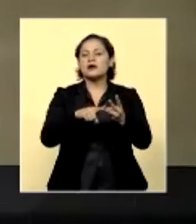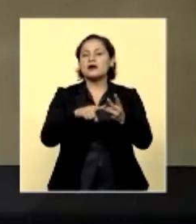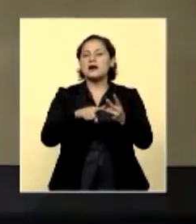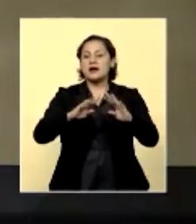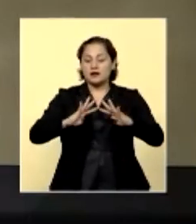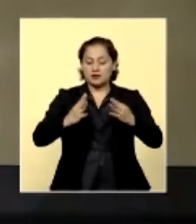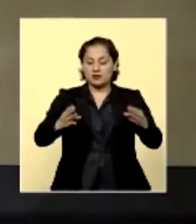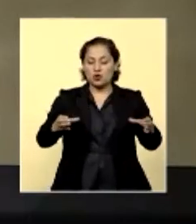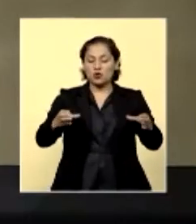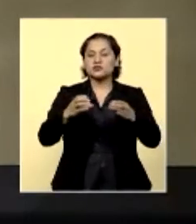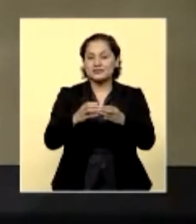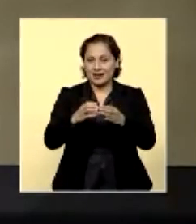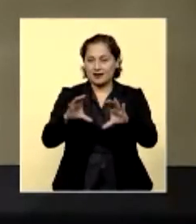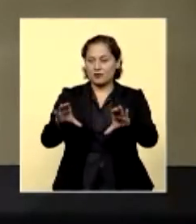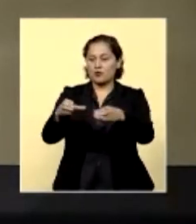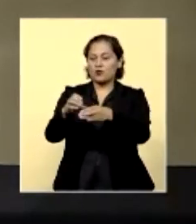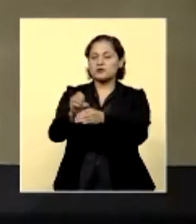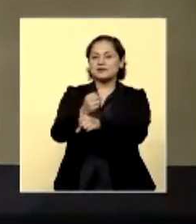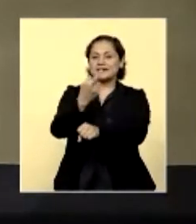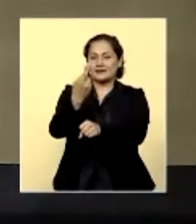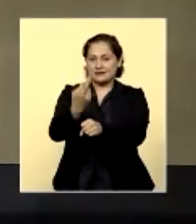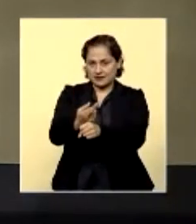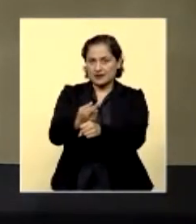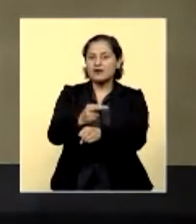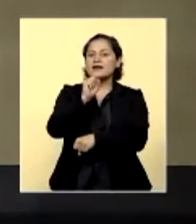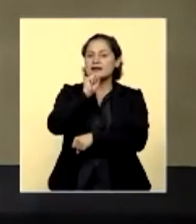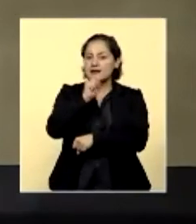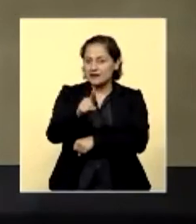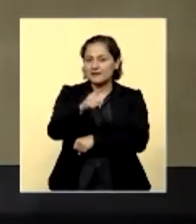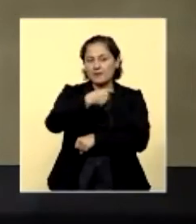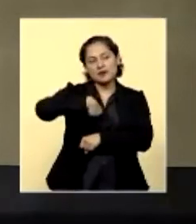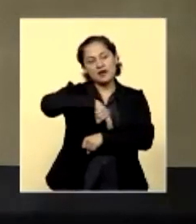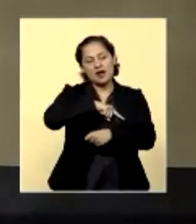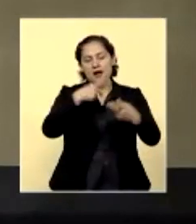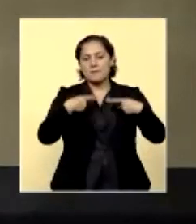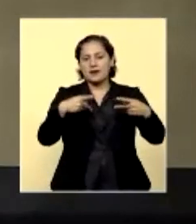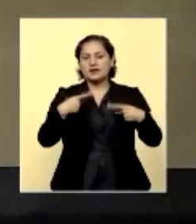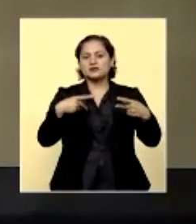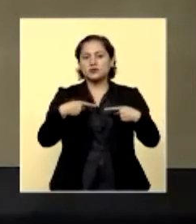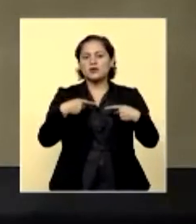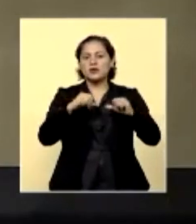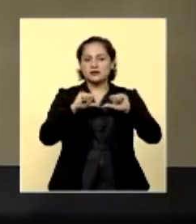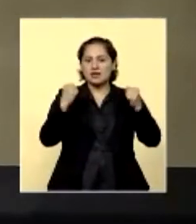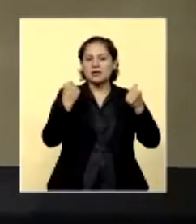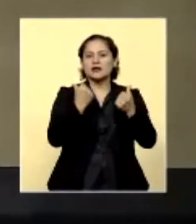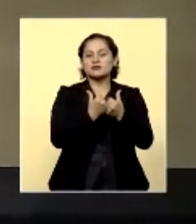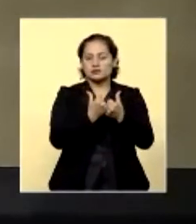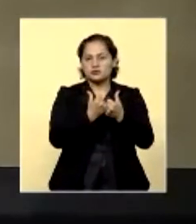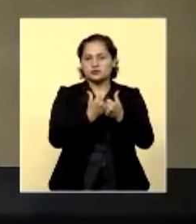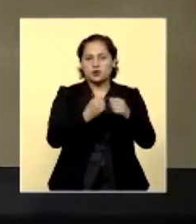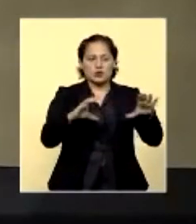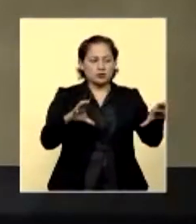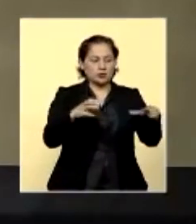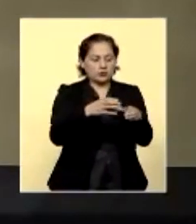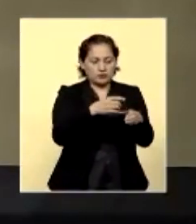el secretariado y de nuestros parceiros y nuestros socios, muito agradecido, a